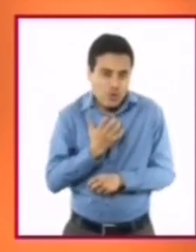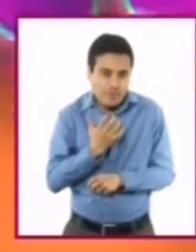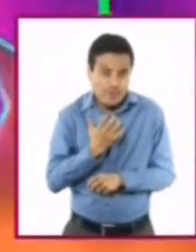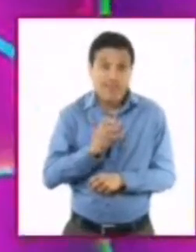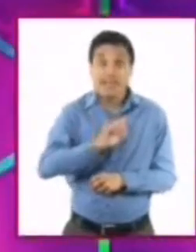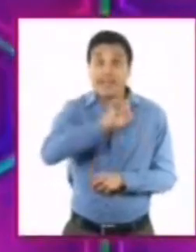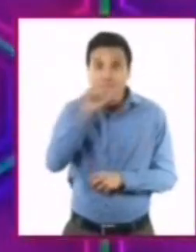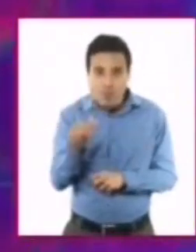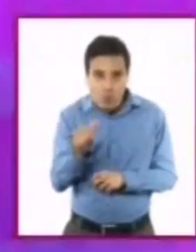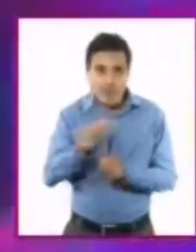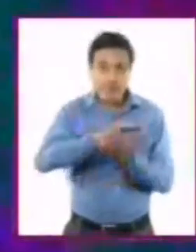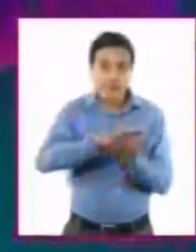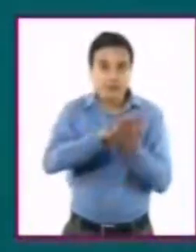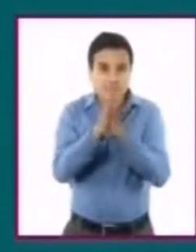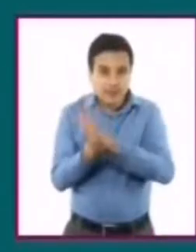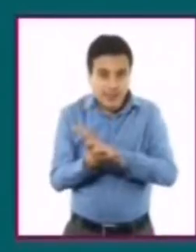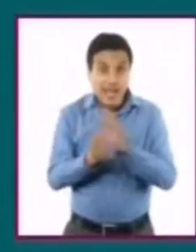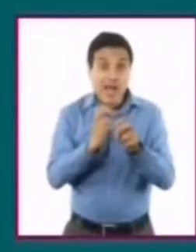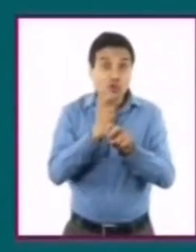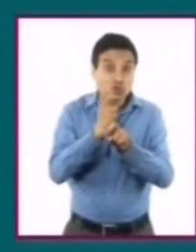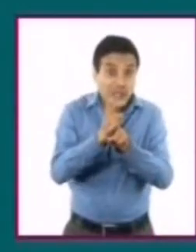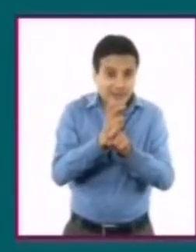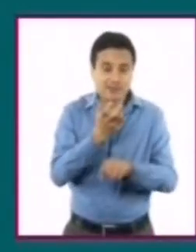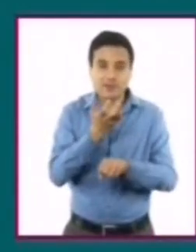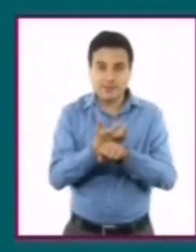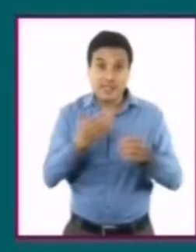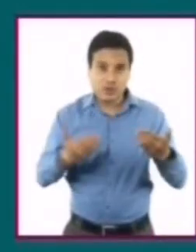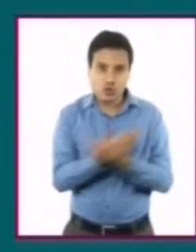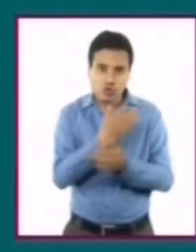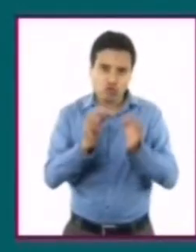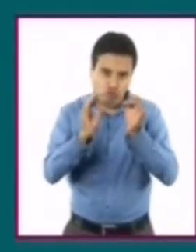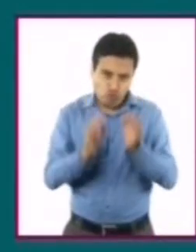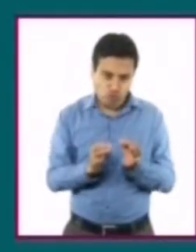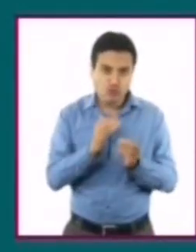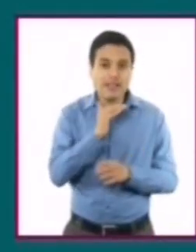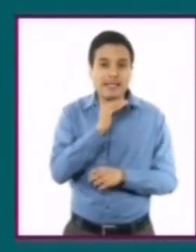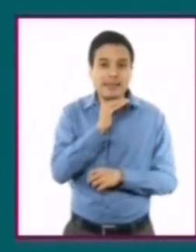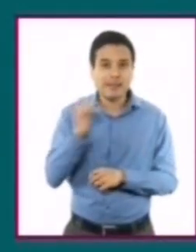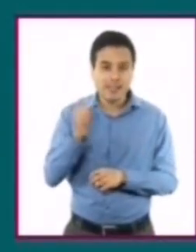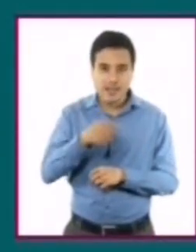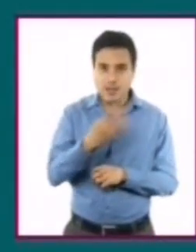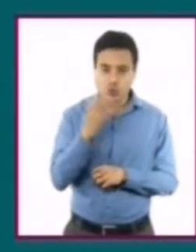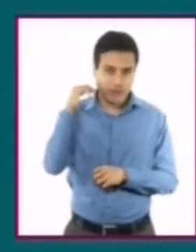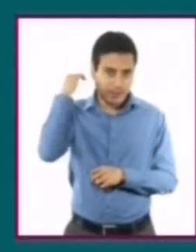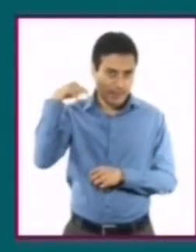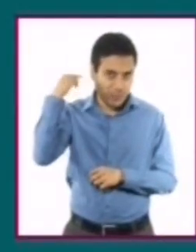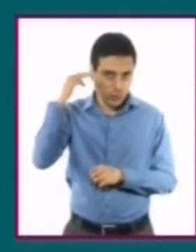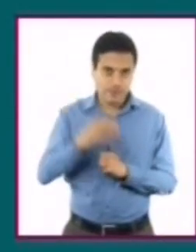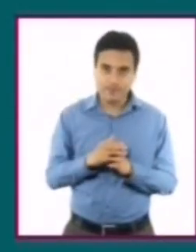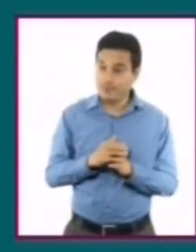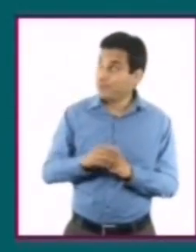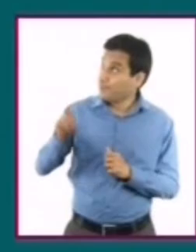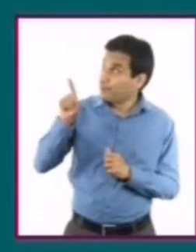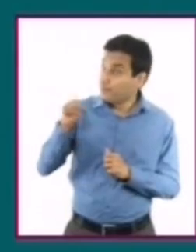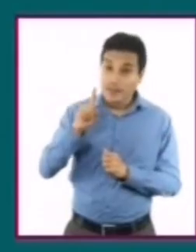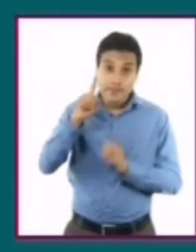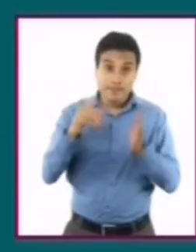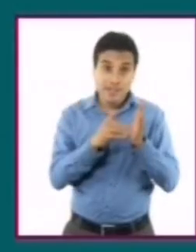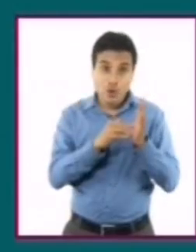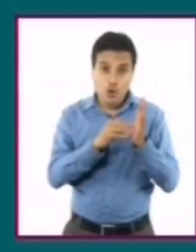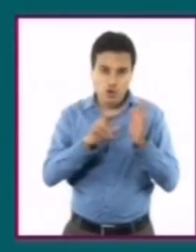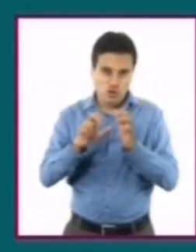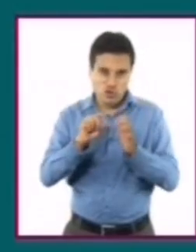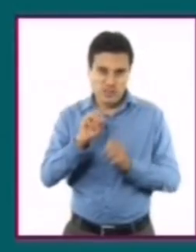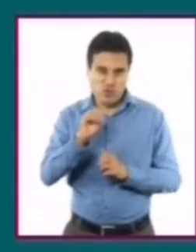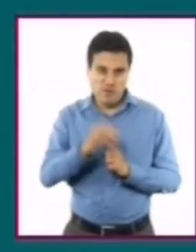y estadounidense? Nació en Alemania el 14 de marzo de 1879. Él, como muchos de